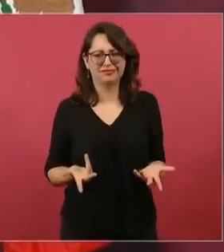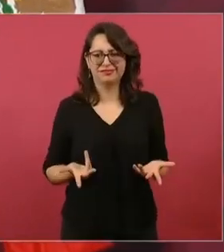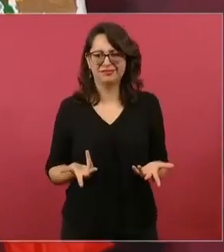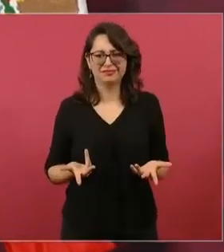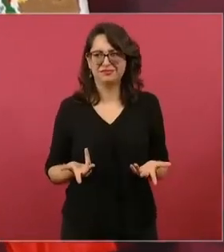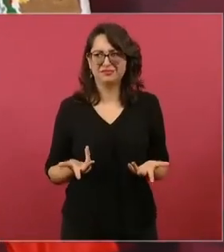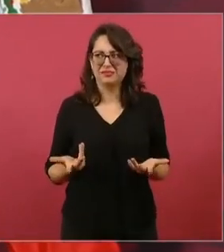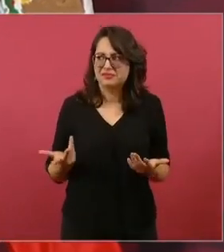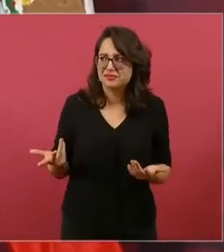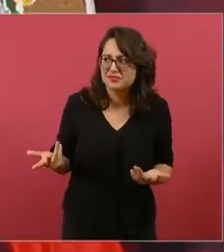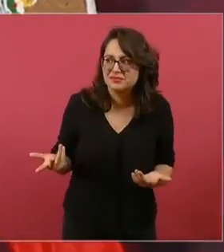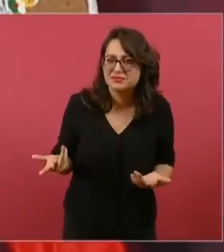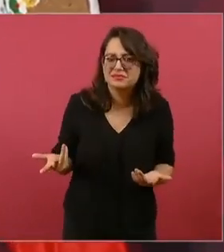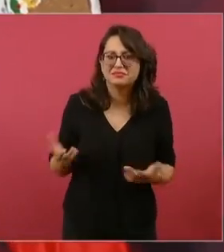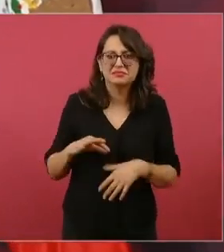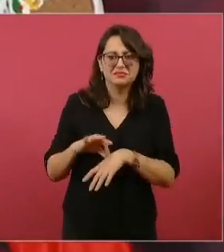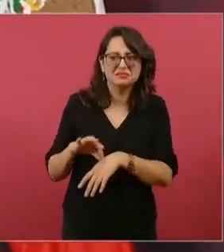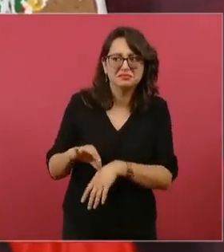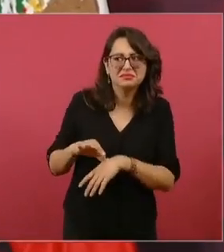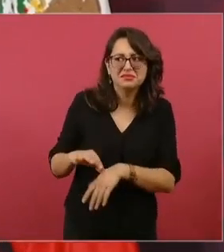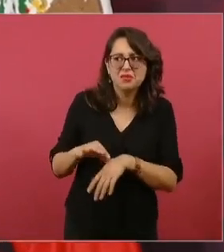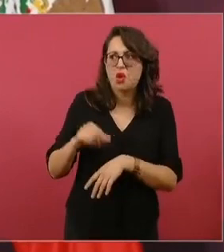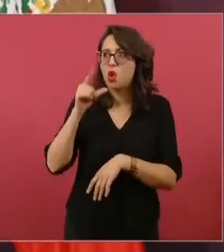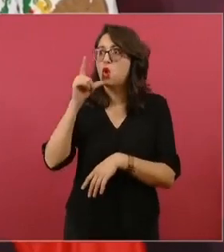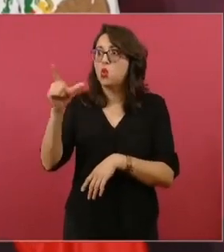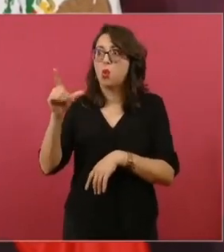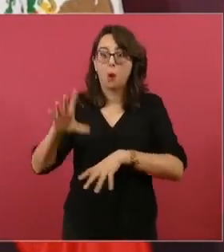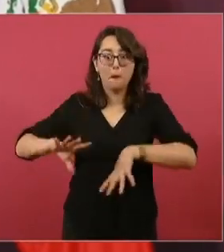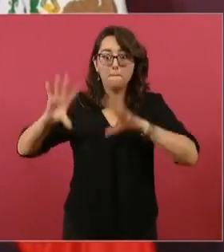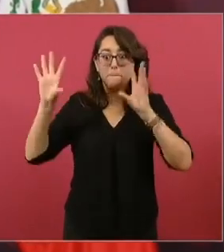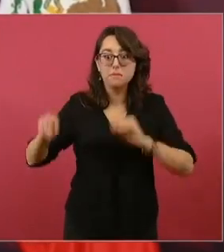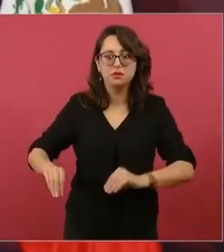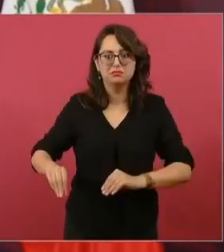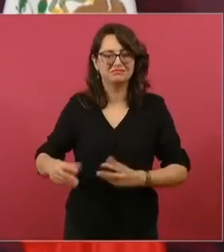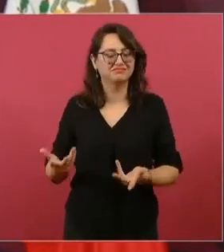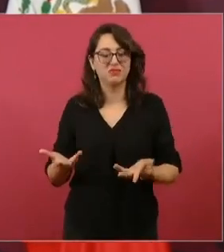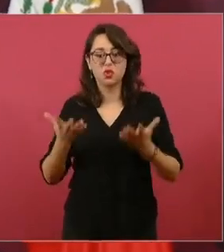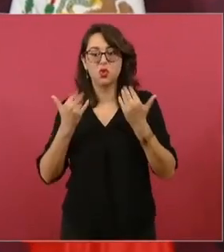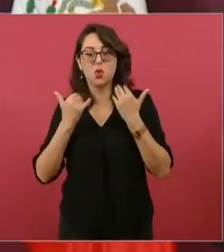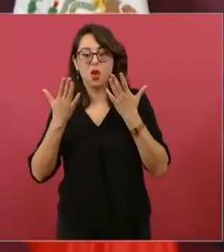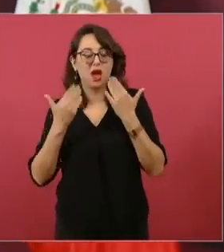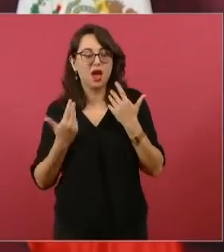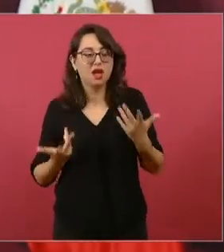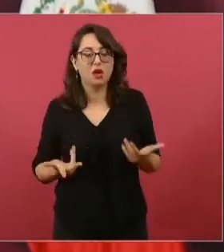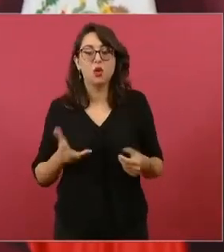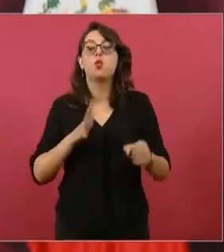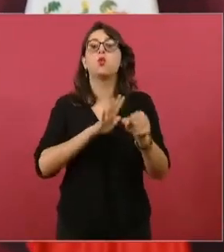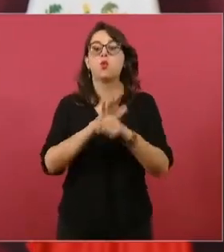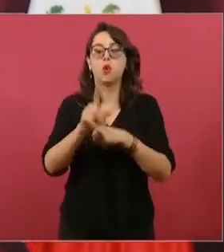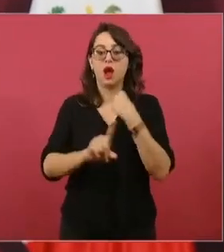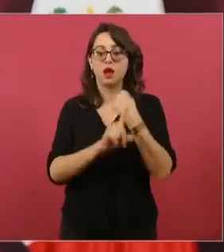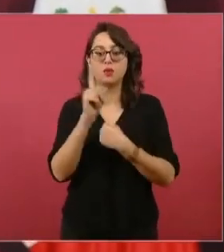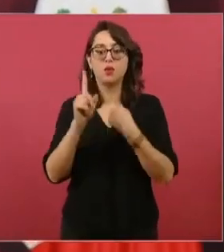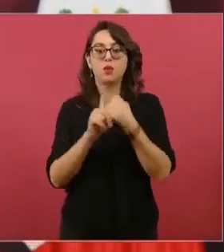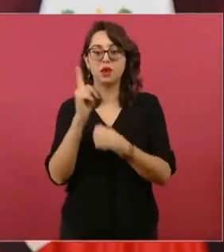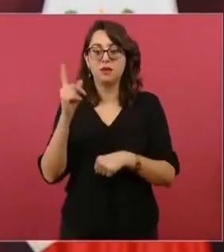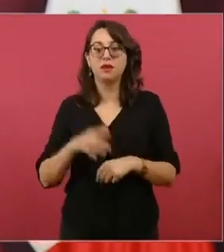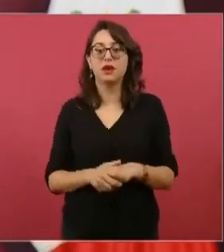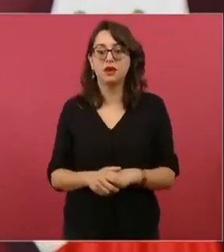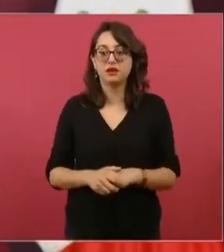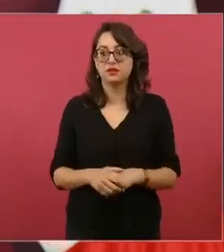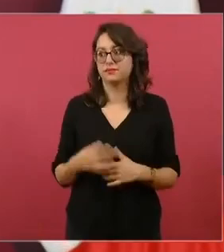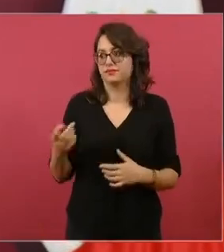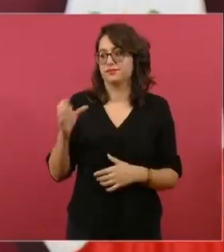mecenas, porque se está fortaleciendo la Comisión Federal de Electricidad. ¿Saben qué querían estos